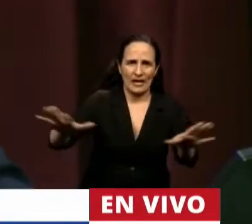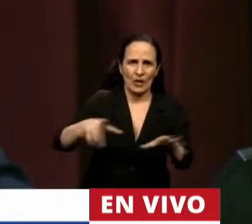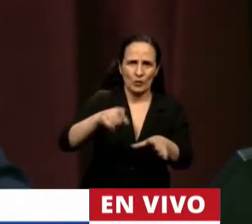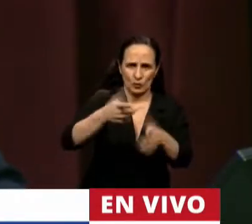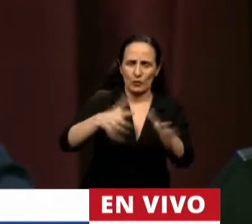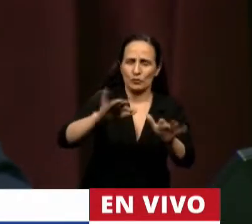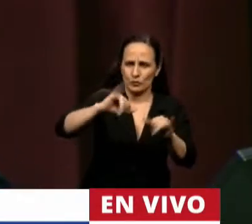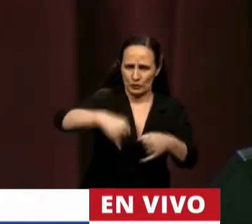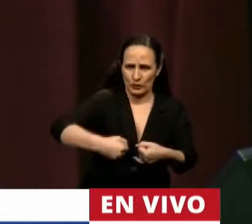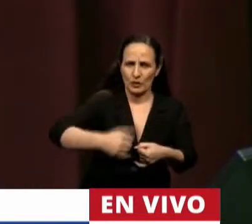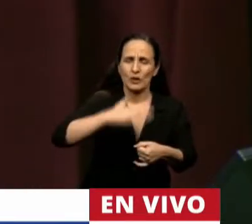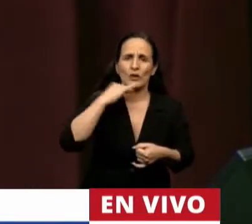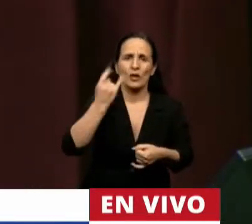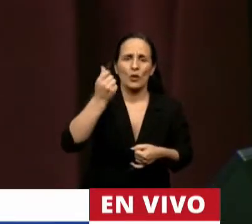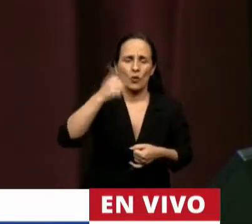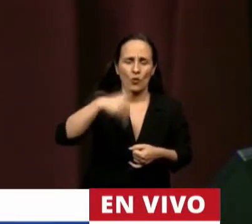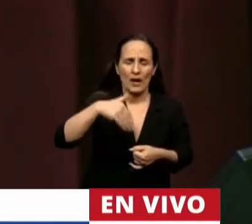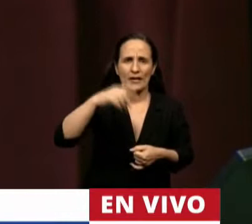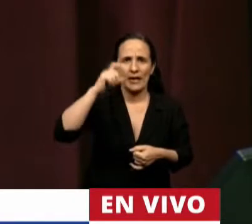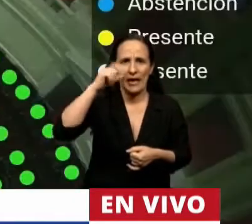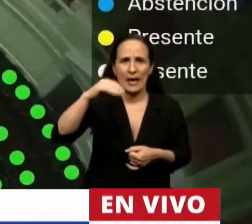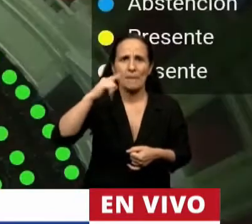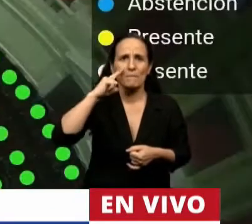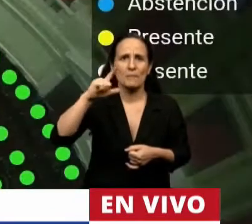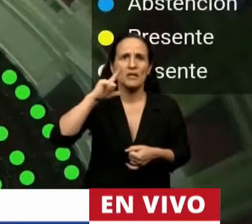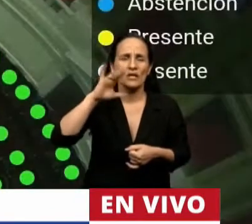del diputado Juan Emilio Ameri